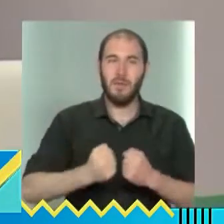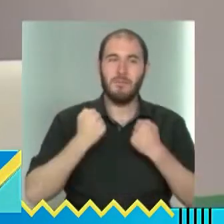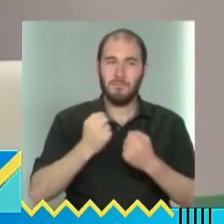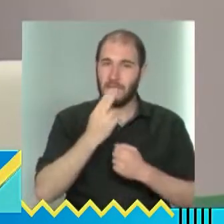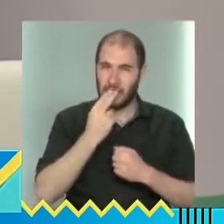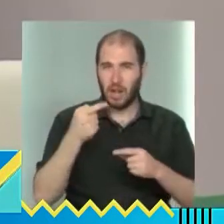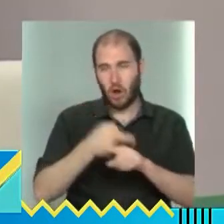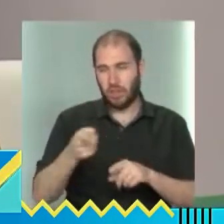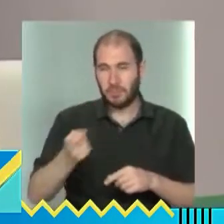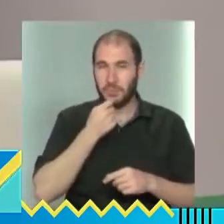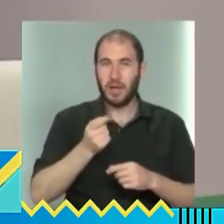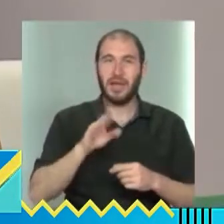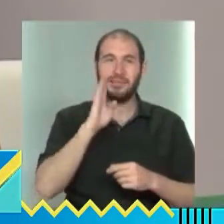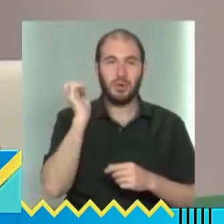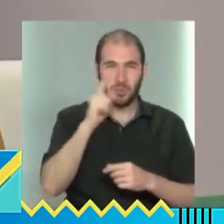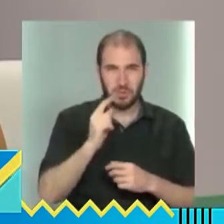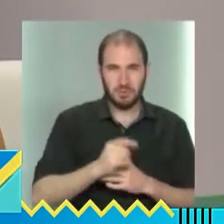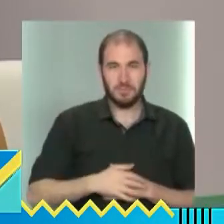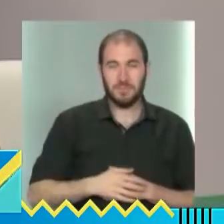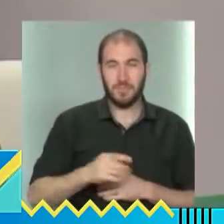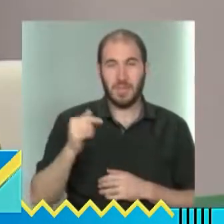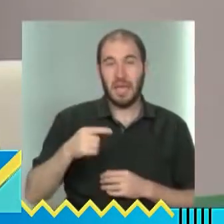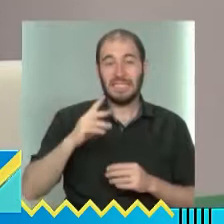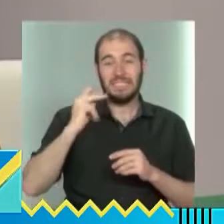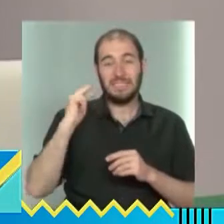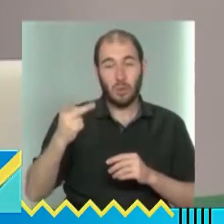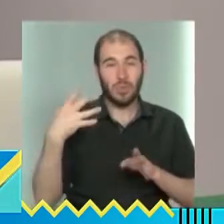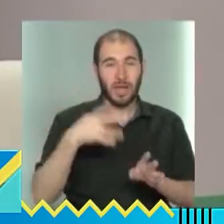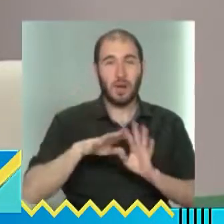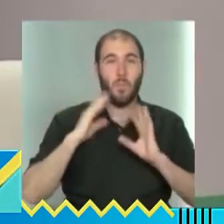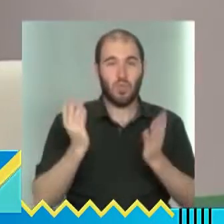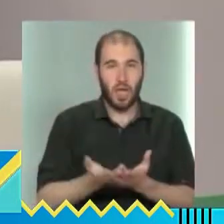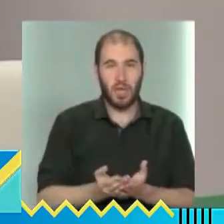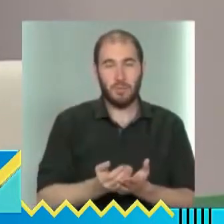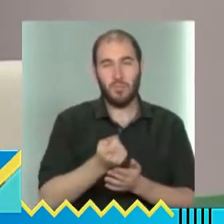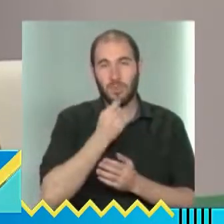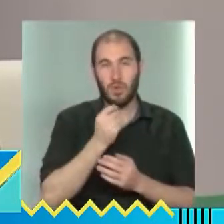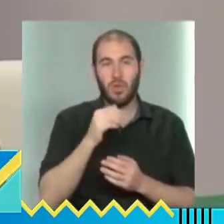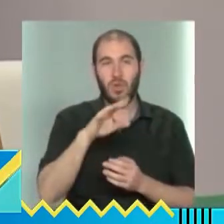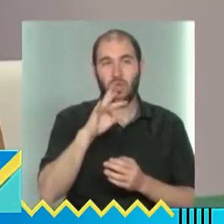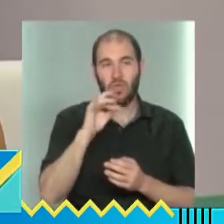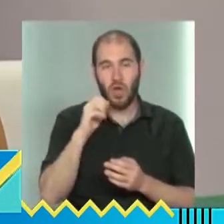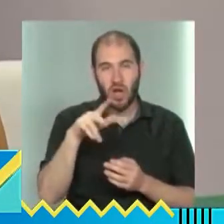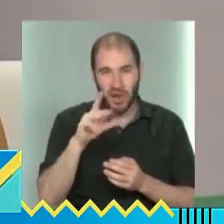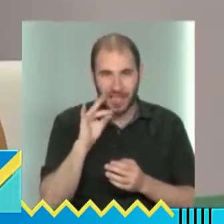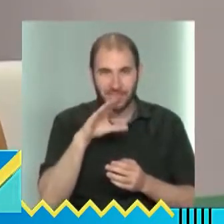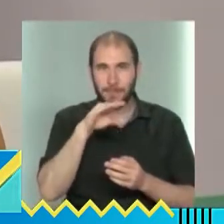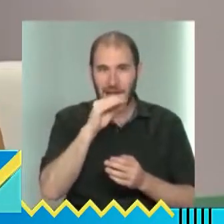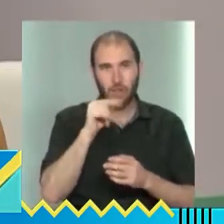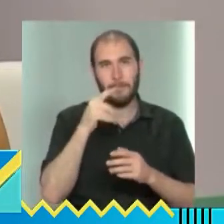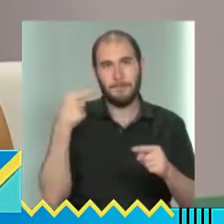ejemplo, del cómic norteamericano que viene durante la Segunda Guerra Mundial, hasta donde, no sé, hasta Donald peleaba contra